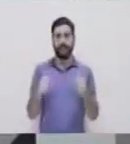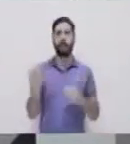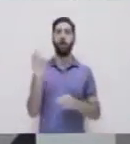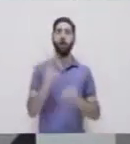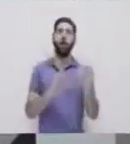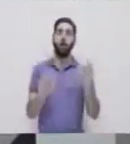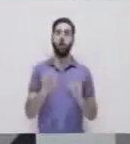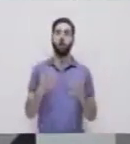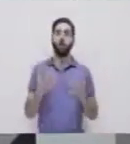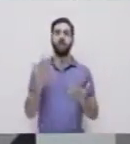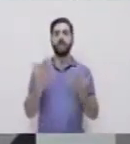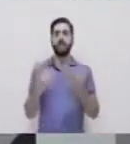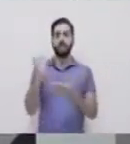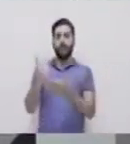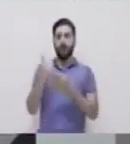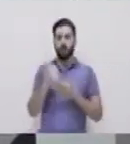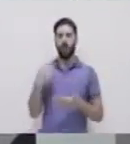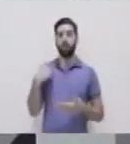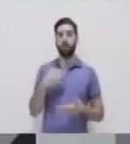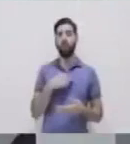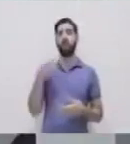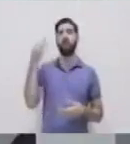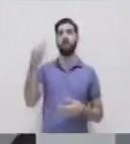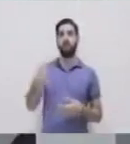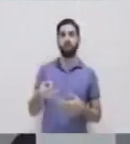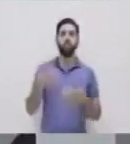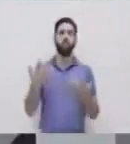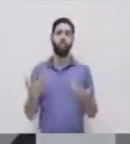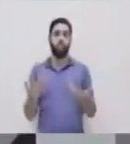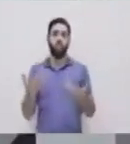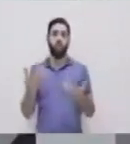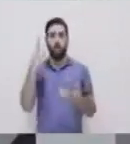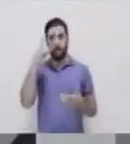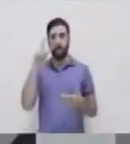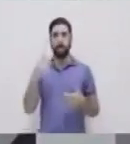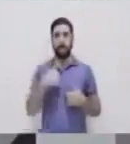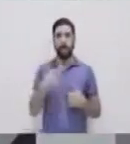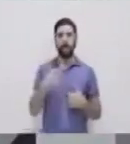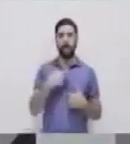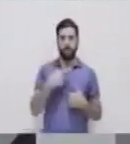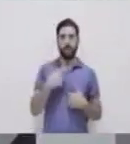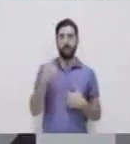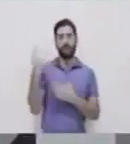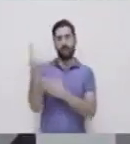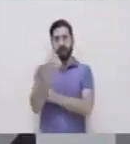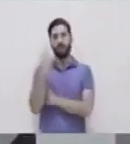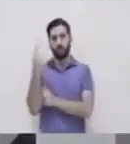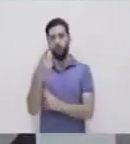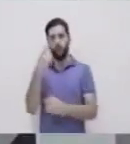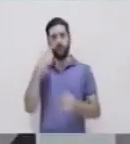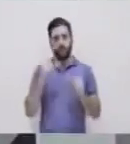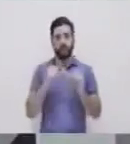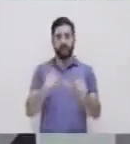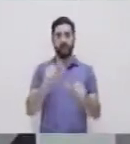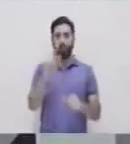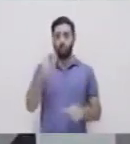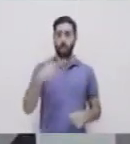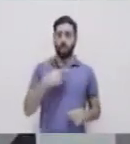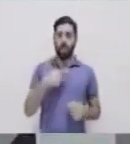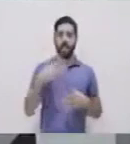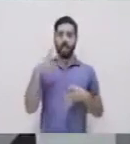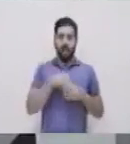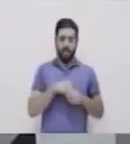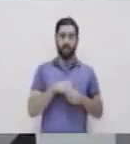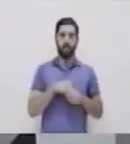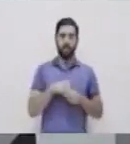ellos lo son, ¿verdad? O porque es lo que nos va a ayudar más en nuestro futuro, a la opinión de ellos, pero es muy importante seguir